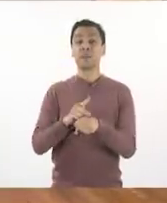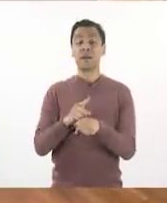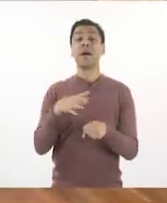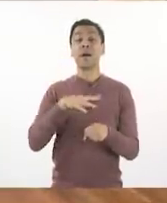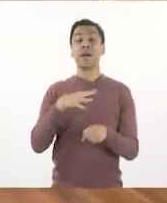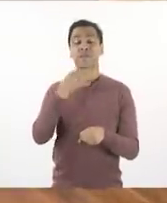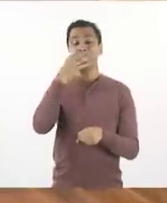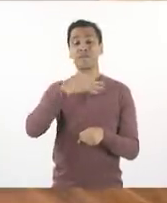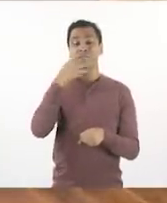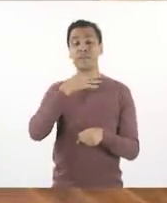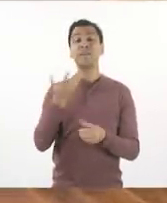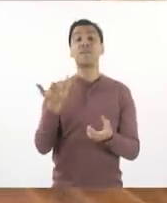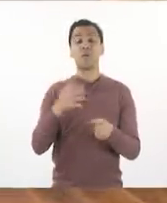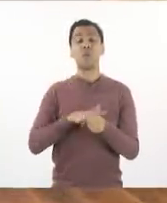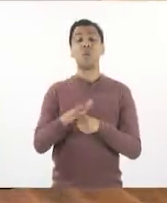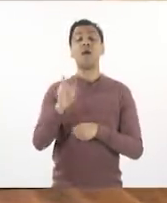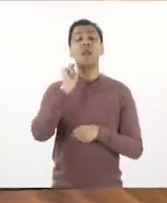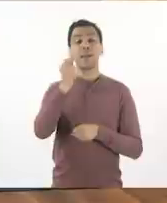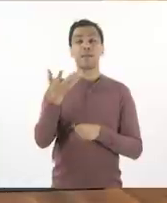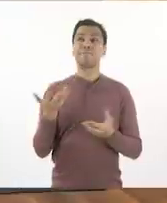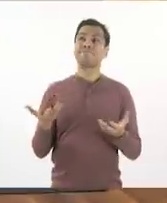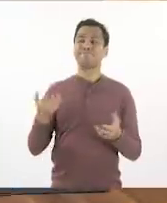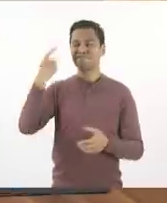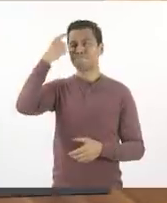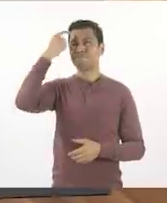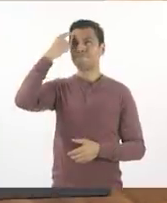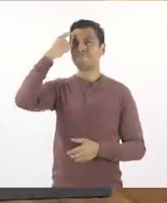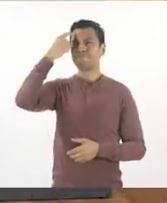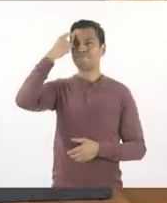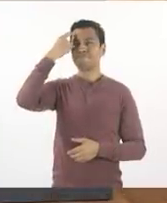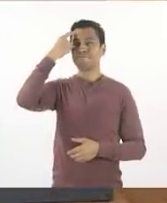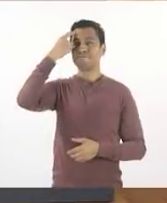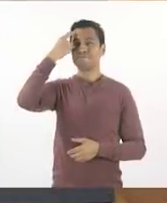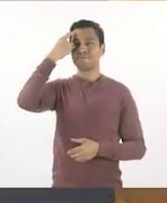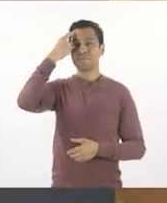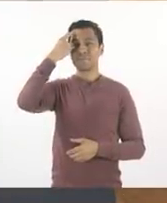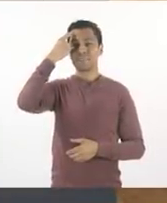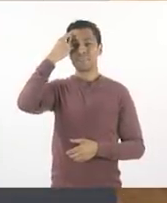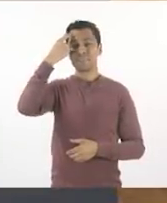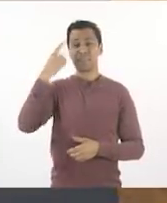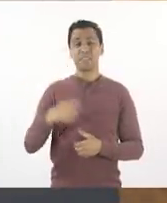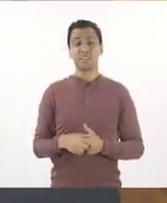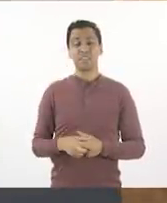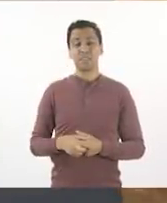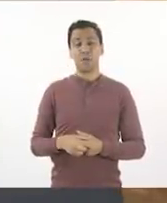En marzo celebramos... A ver si ¿qué celebra?